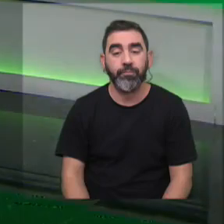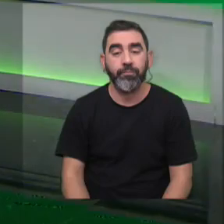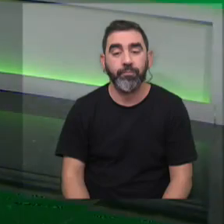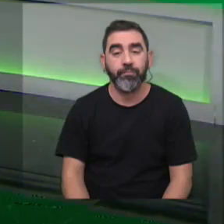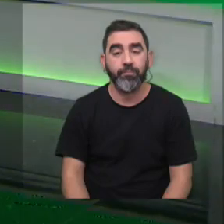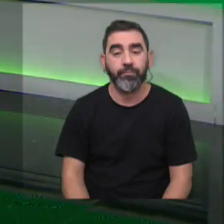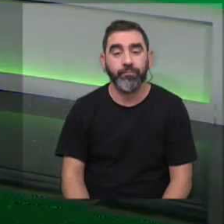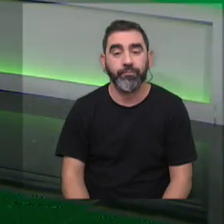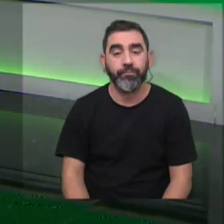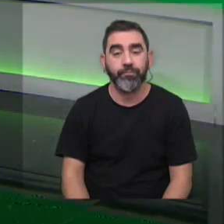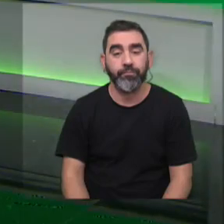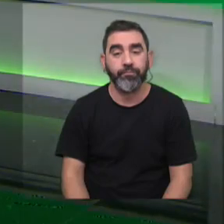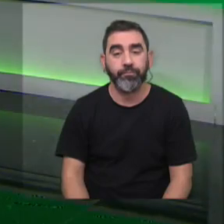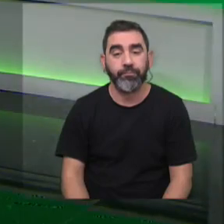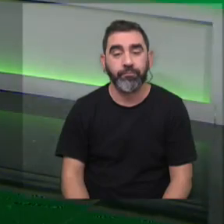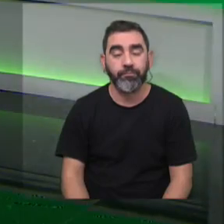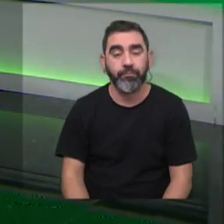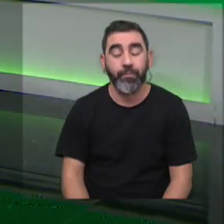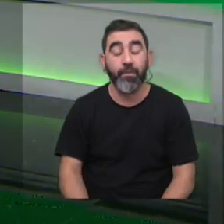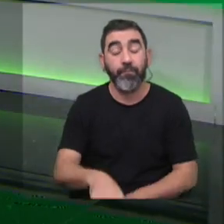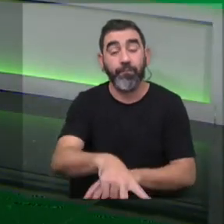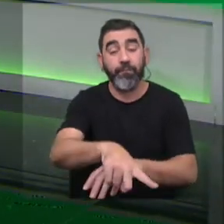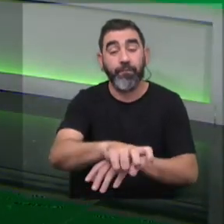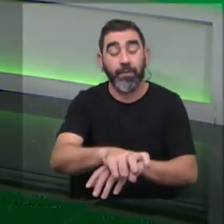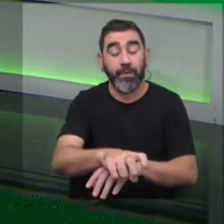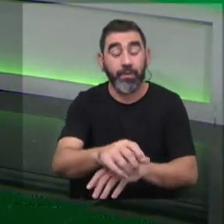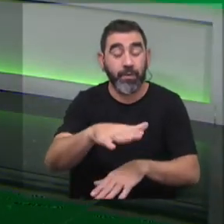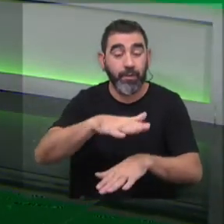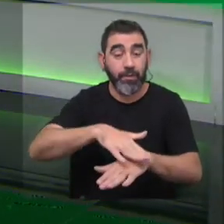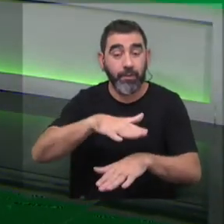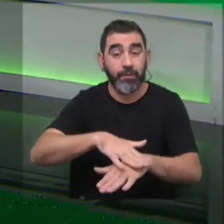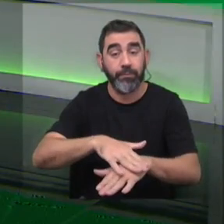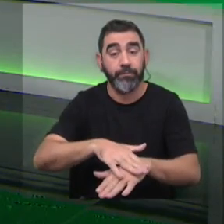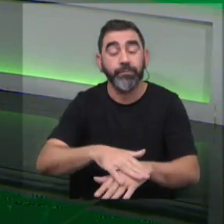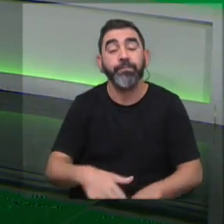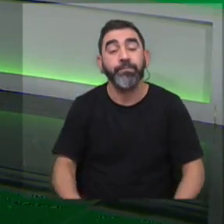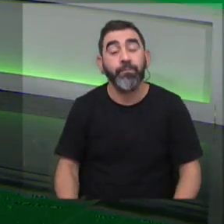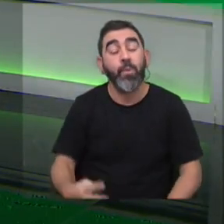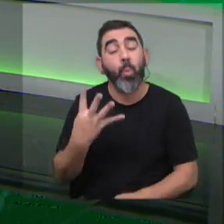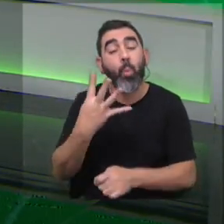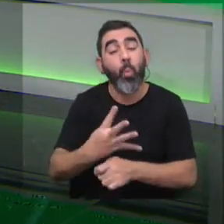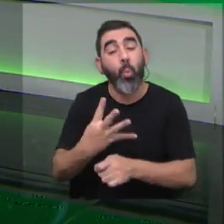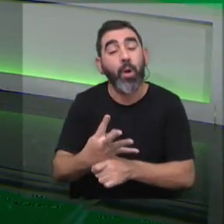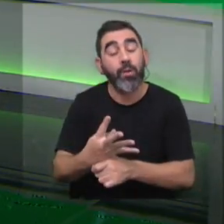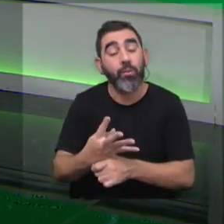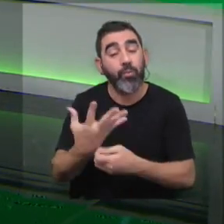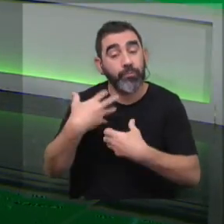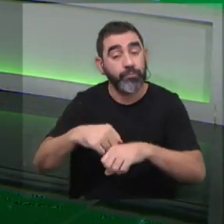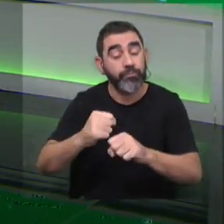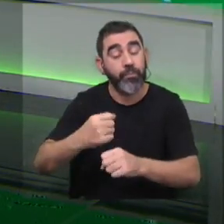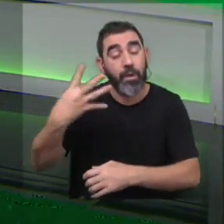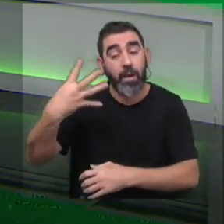sea bueno veíamos allí al fiscal Ricardo percival se trata del cuarto hallazgo en el batallón